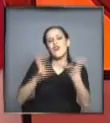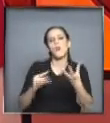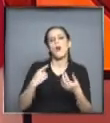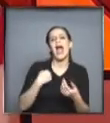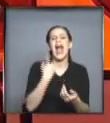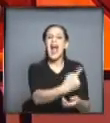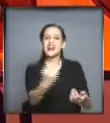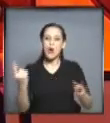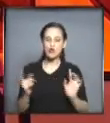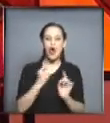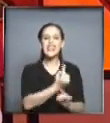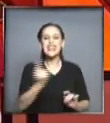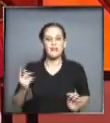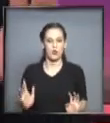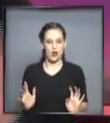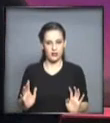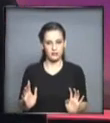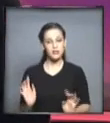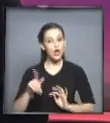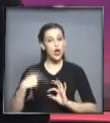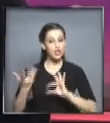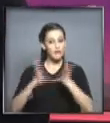los mismos derechos. Está bien. No, es otra visión de la